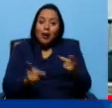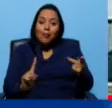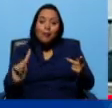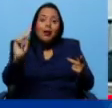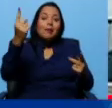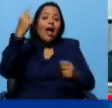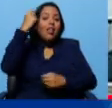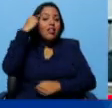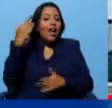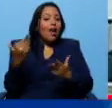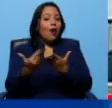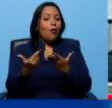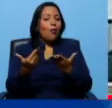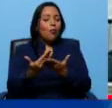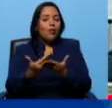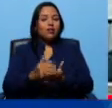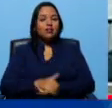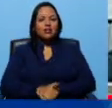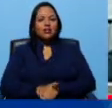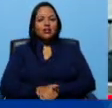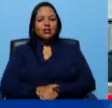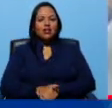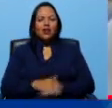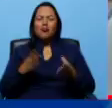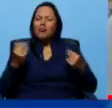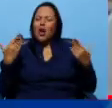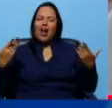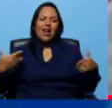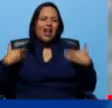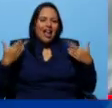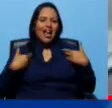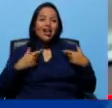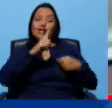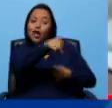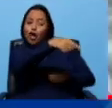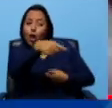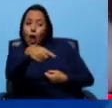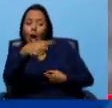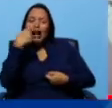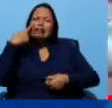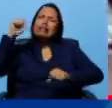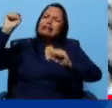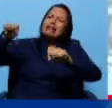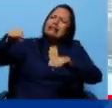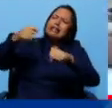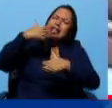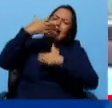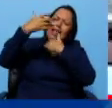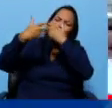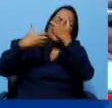primer día de año escolar con mucha alegría. ¿Verdad que sí?